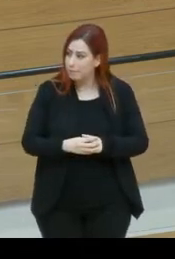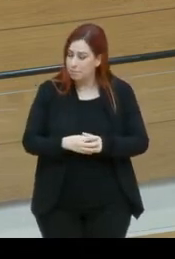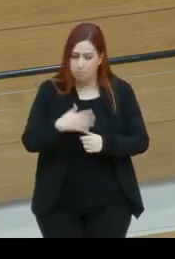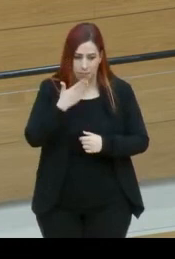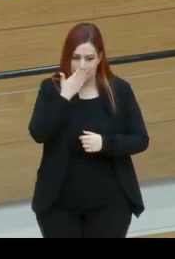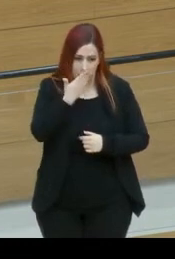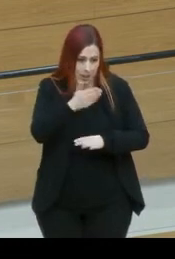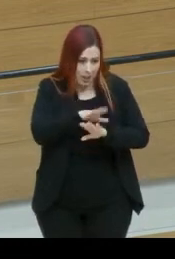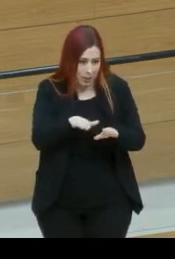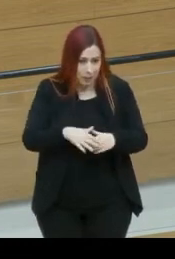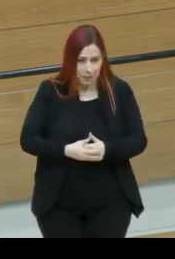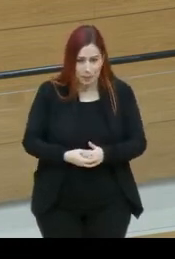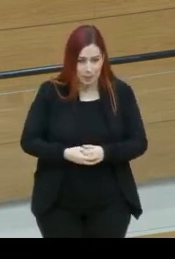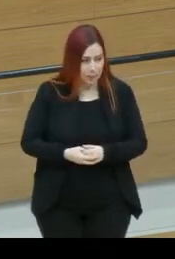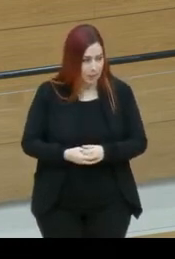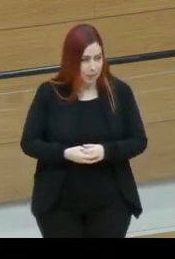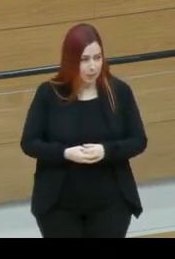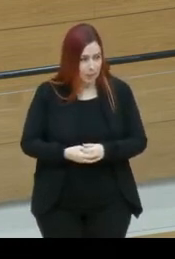lo sé.